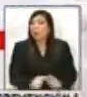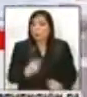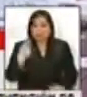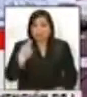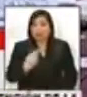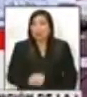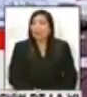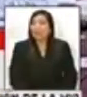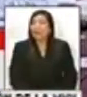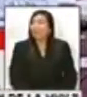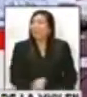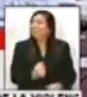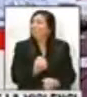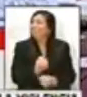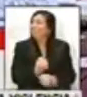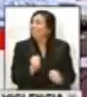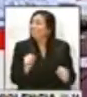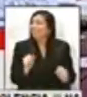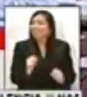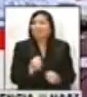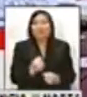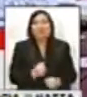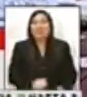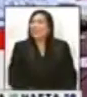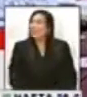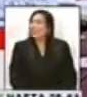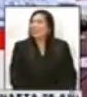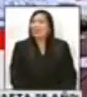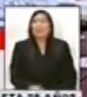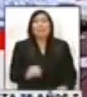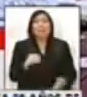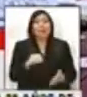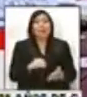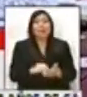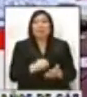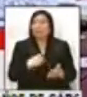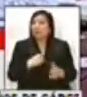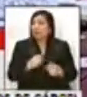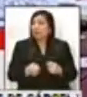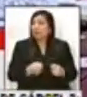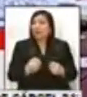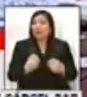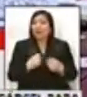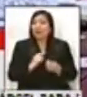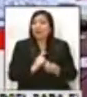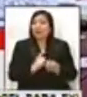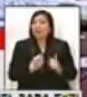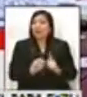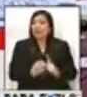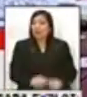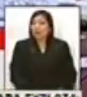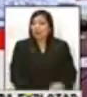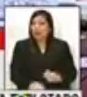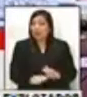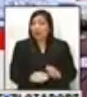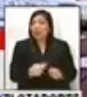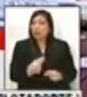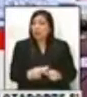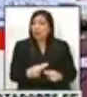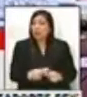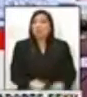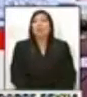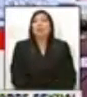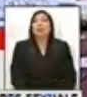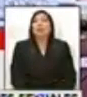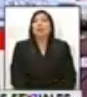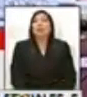político? Imposible, porque primero, no es solamente cuestión de poner, de escribir. Tendrían que modificar la base de datos a nivel de servidor.